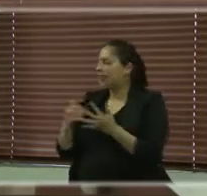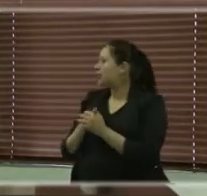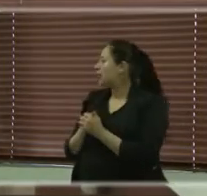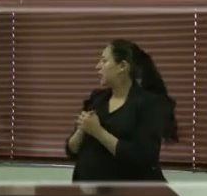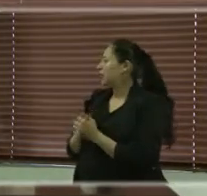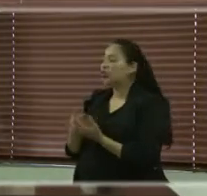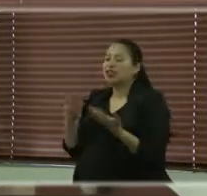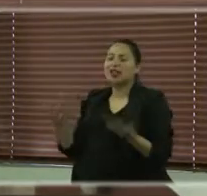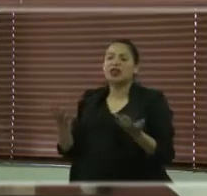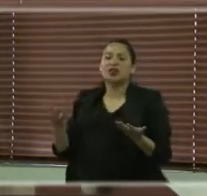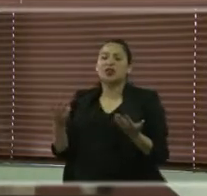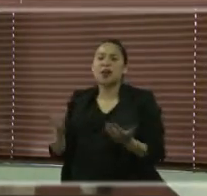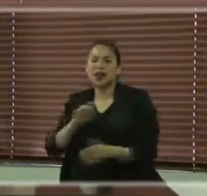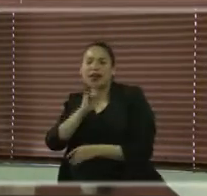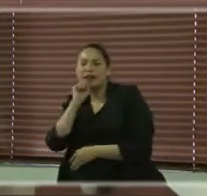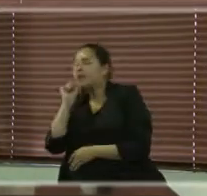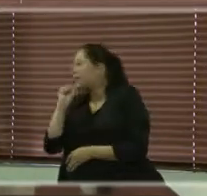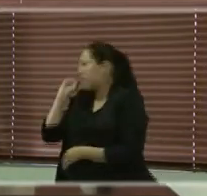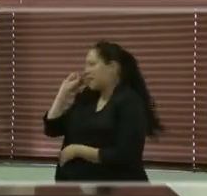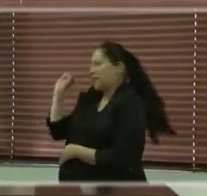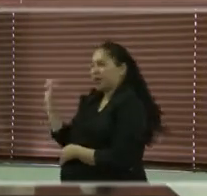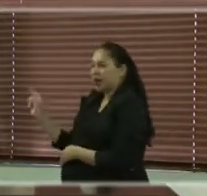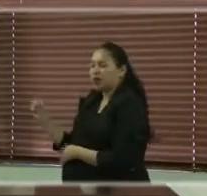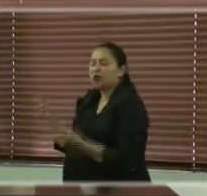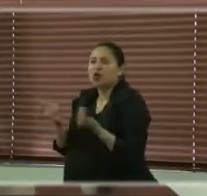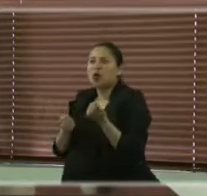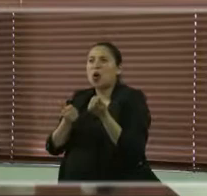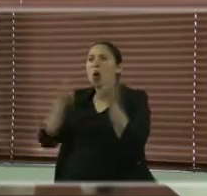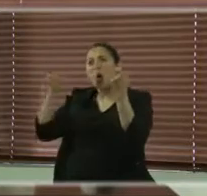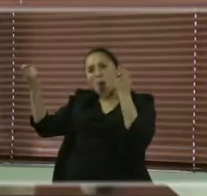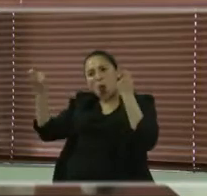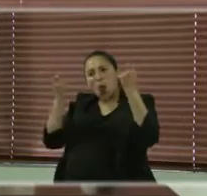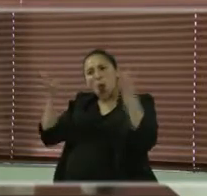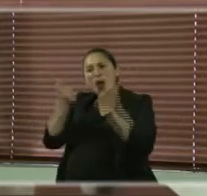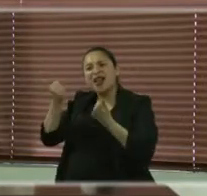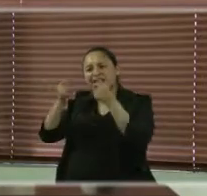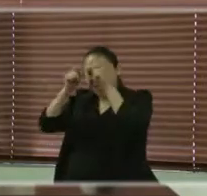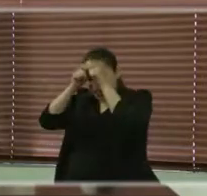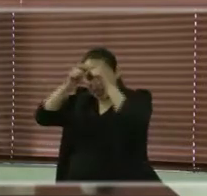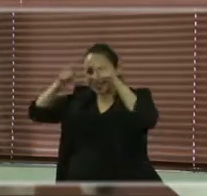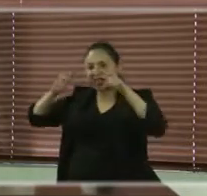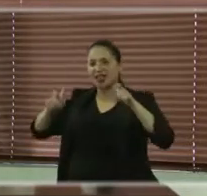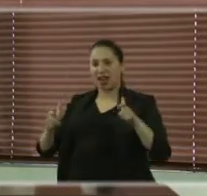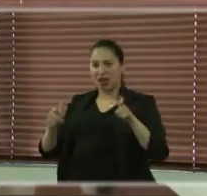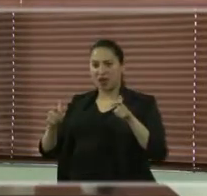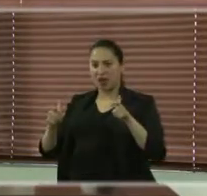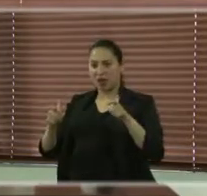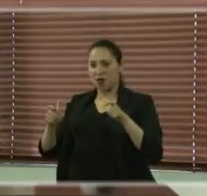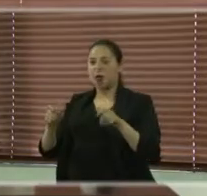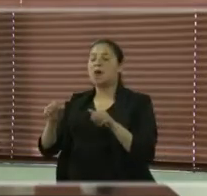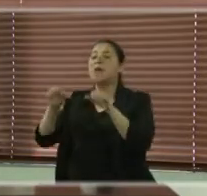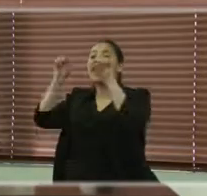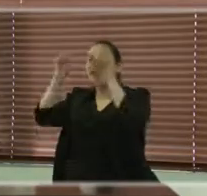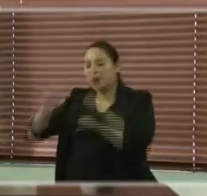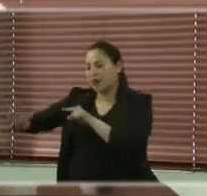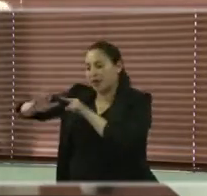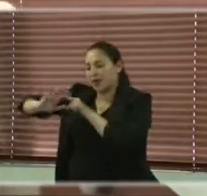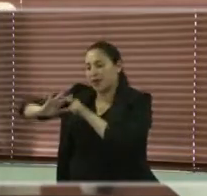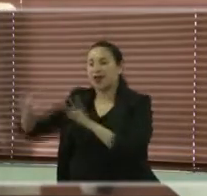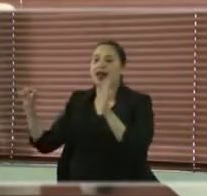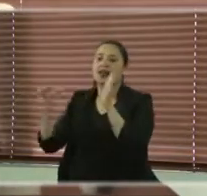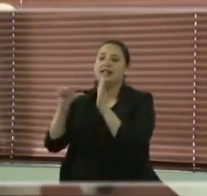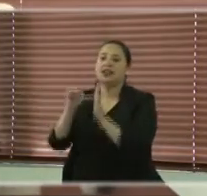cuál han sido como algunas de las estrategias que han seguido los estados para la implementación del artículo 12